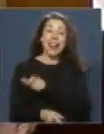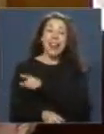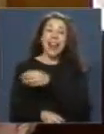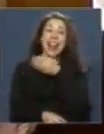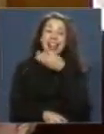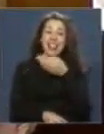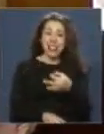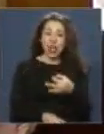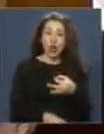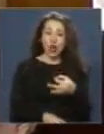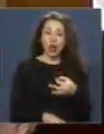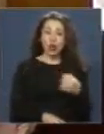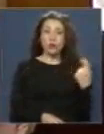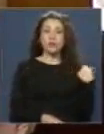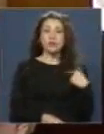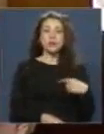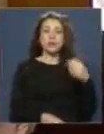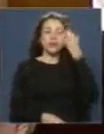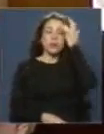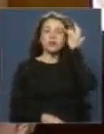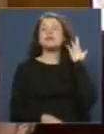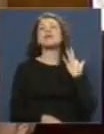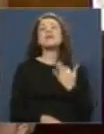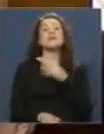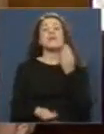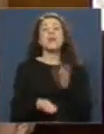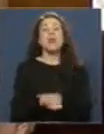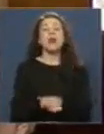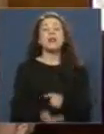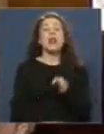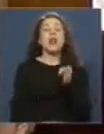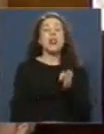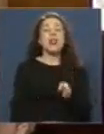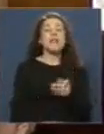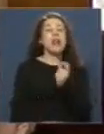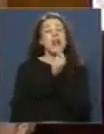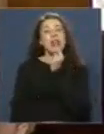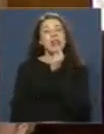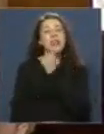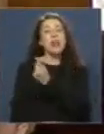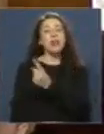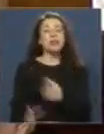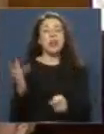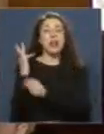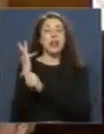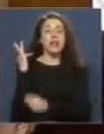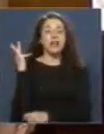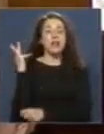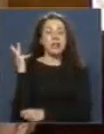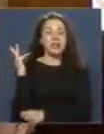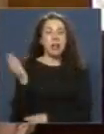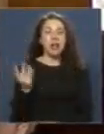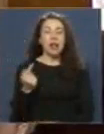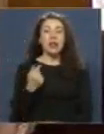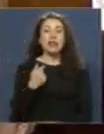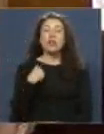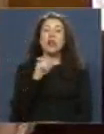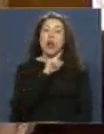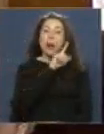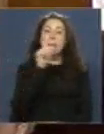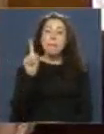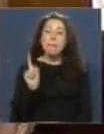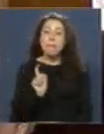a través suyo, presidente, que las muertes deben ser denunciadas a la Fiscalía. Pero pregunto a través